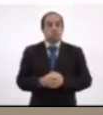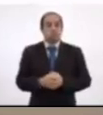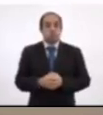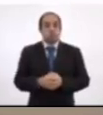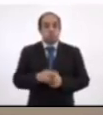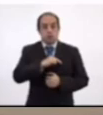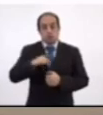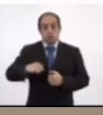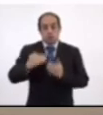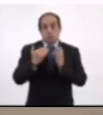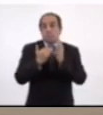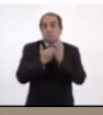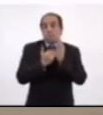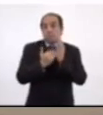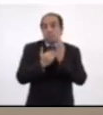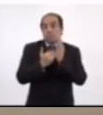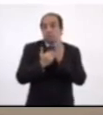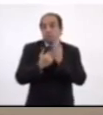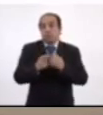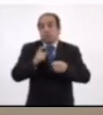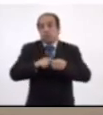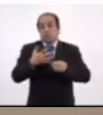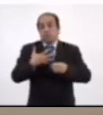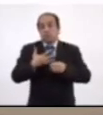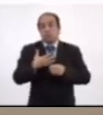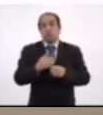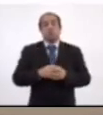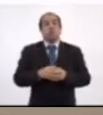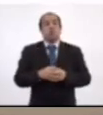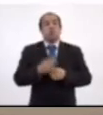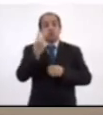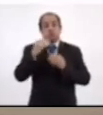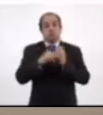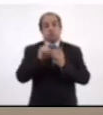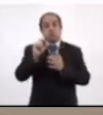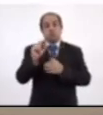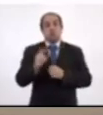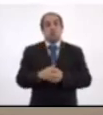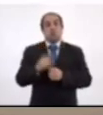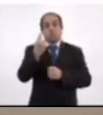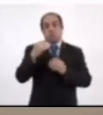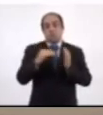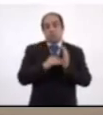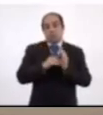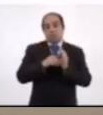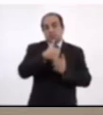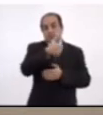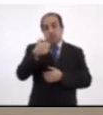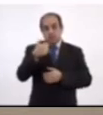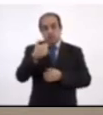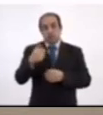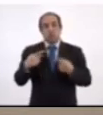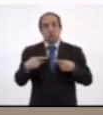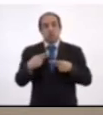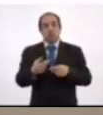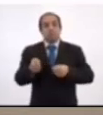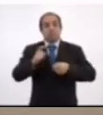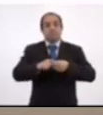respecto a nuestro mínimo de ingresos que llegamos a tener en la meseta del 2020, que fue de cerca de 1,600 ingresos hospitalarios semanales. Siguiente.